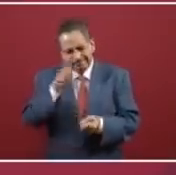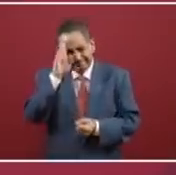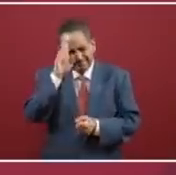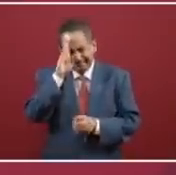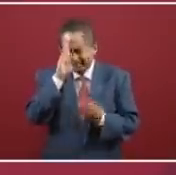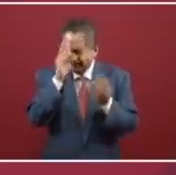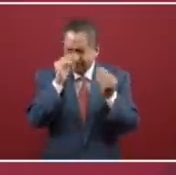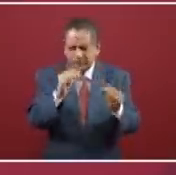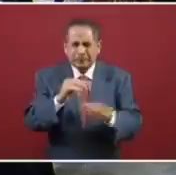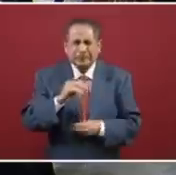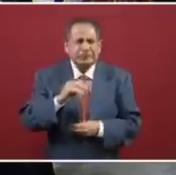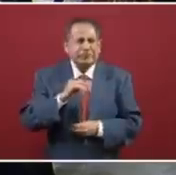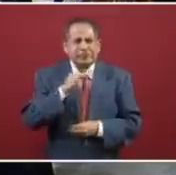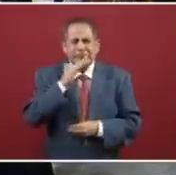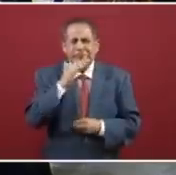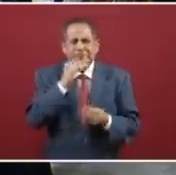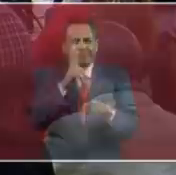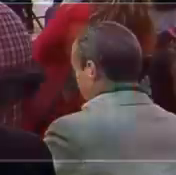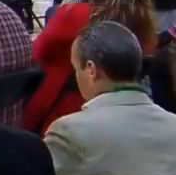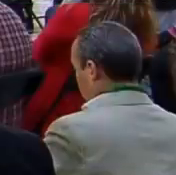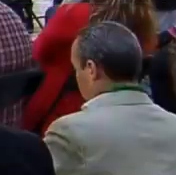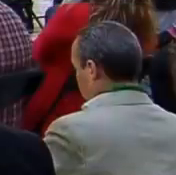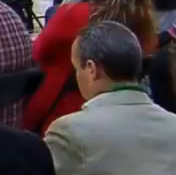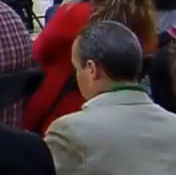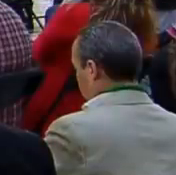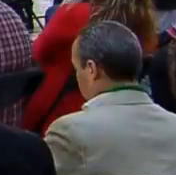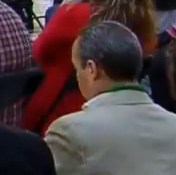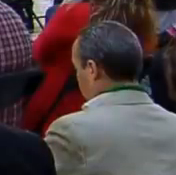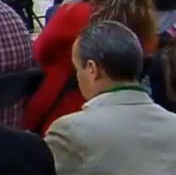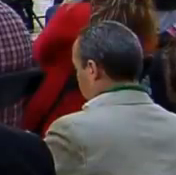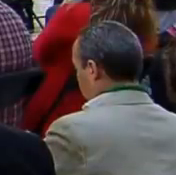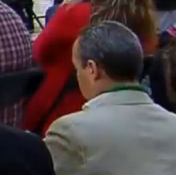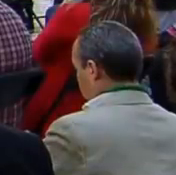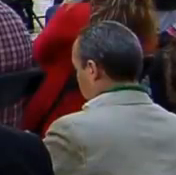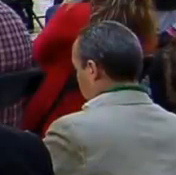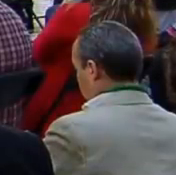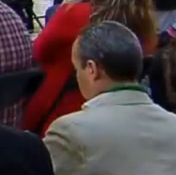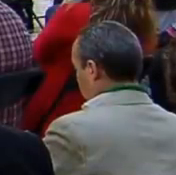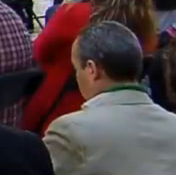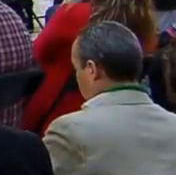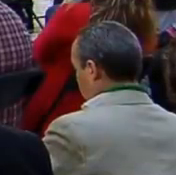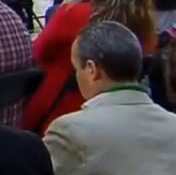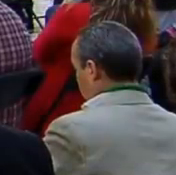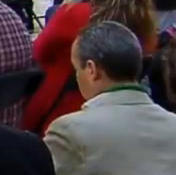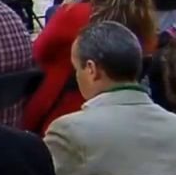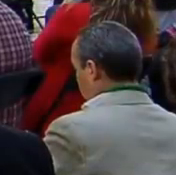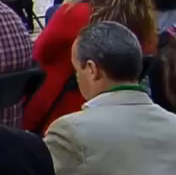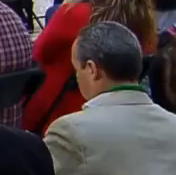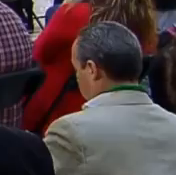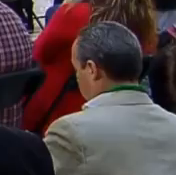infestado de corrupción el sector salud